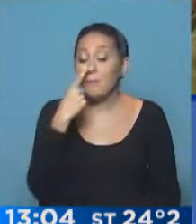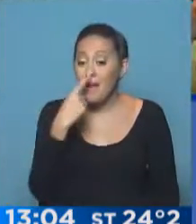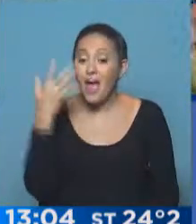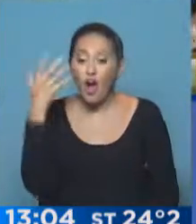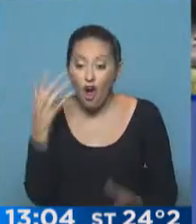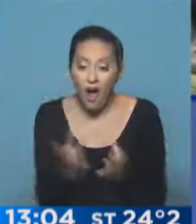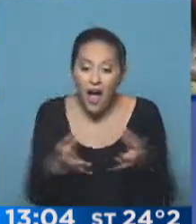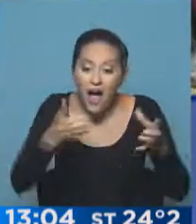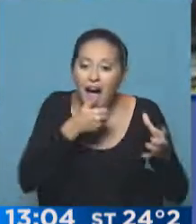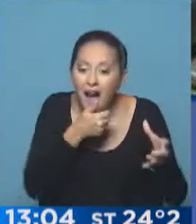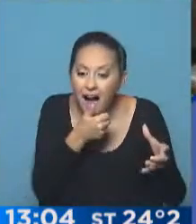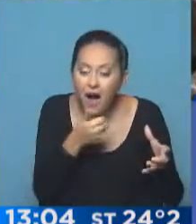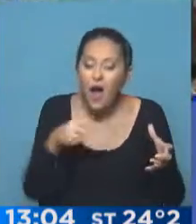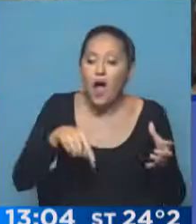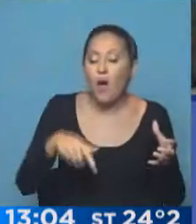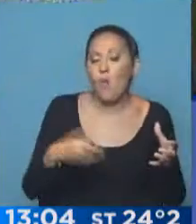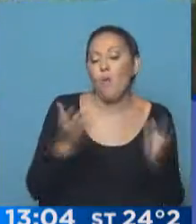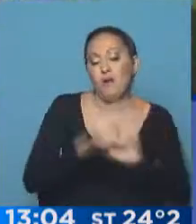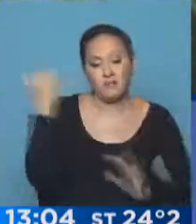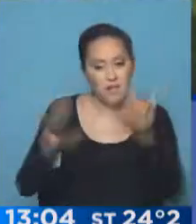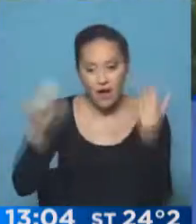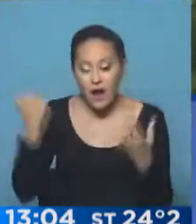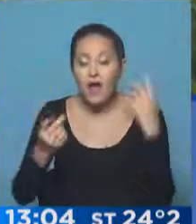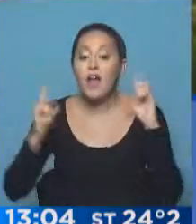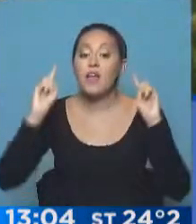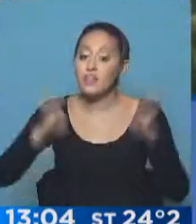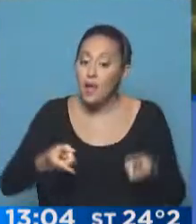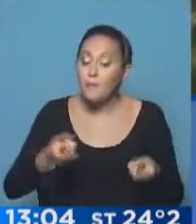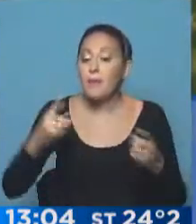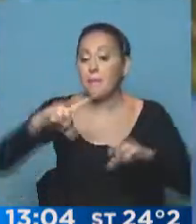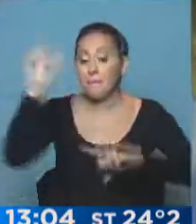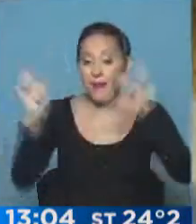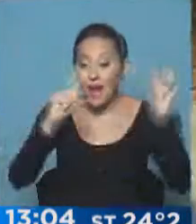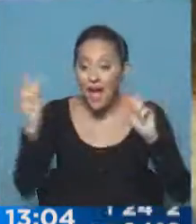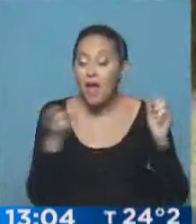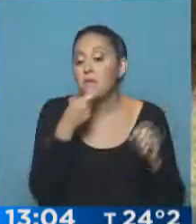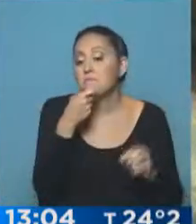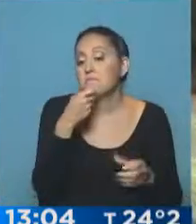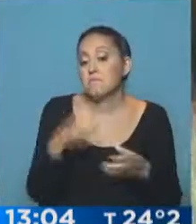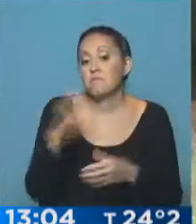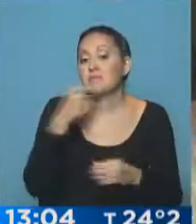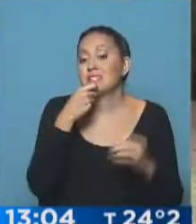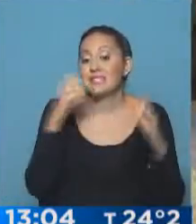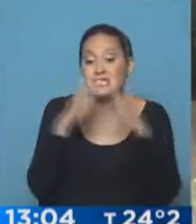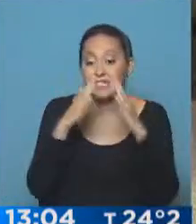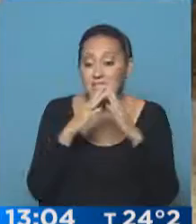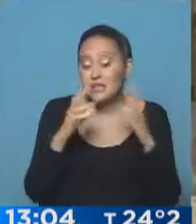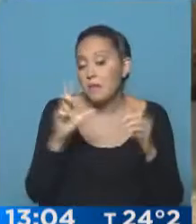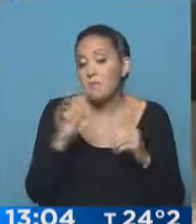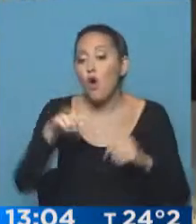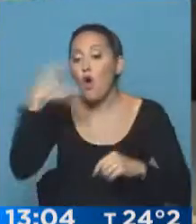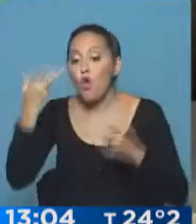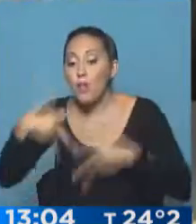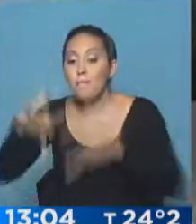de los perritos también sino por supuesto aquellas plantas que una vez que uno no tiene una casa en un departamento